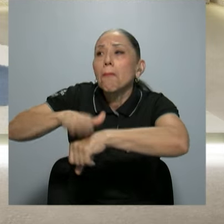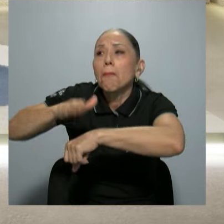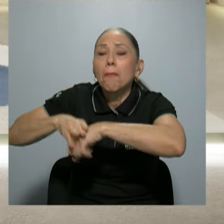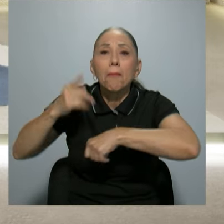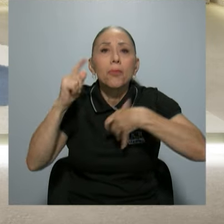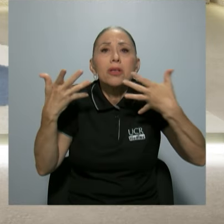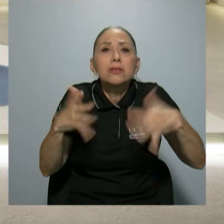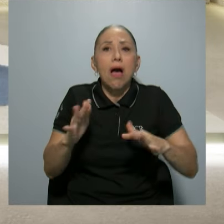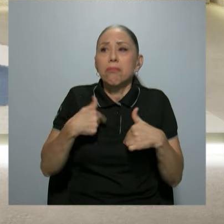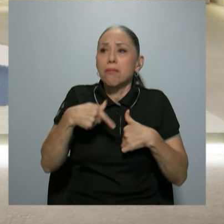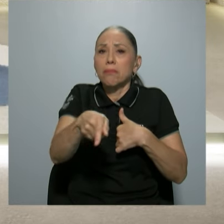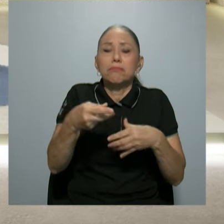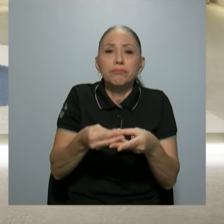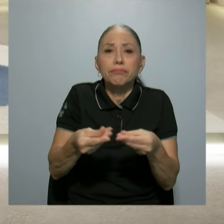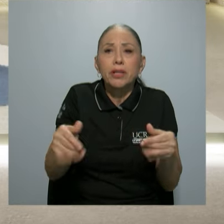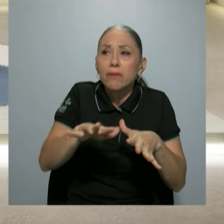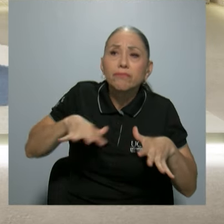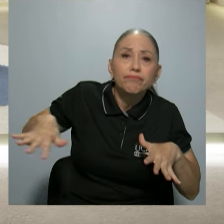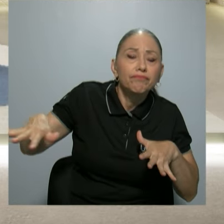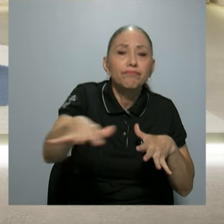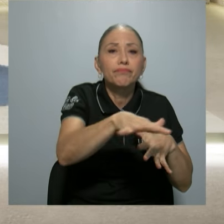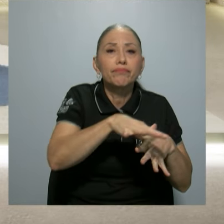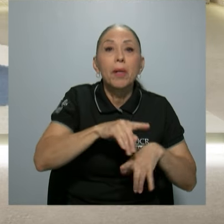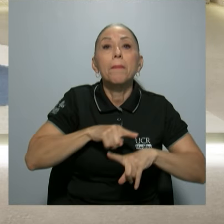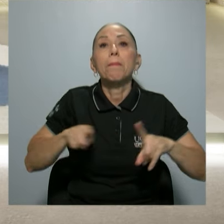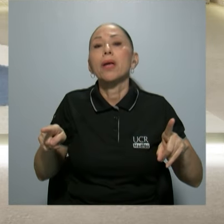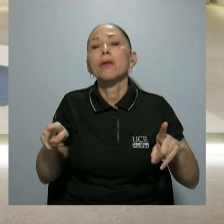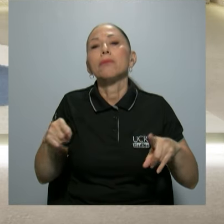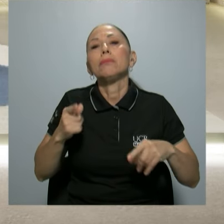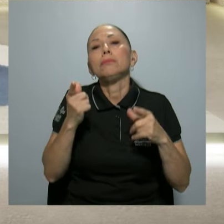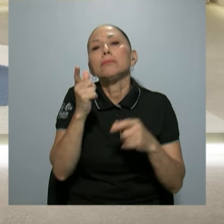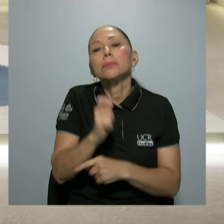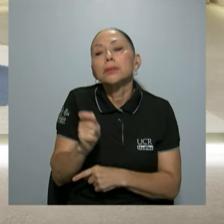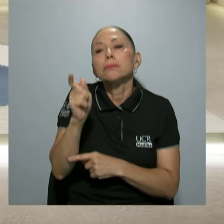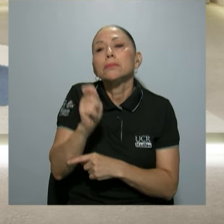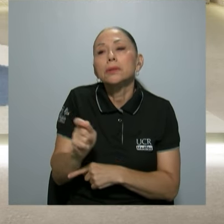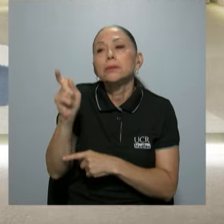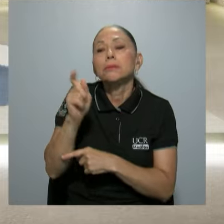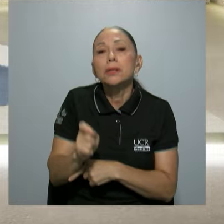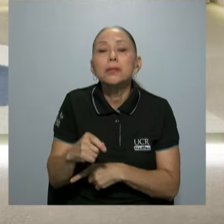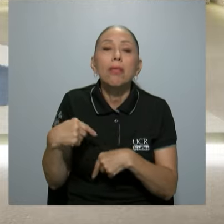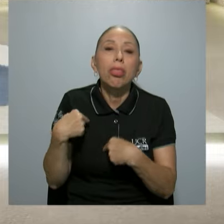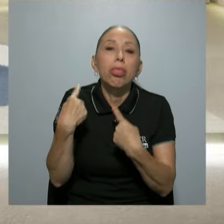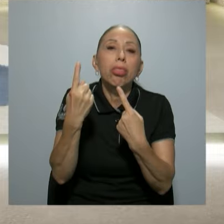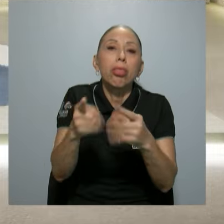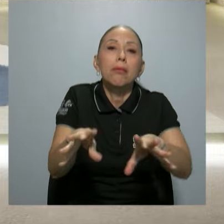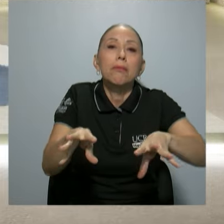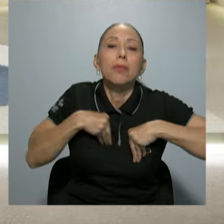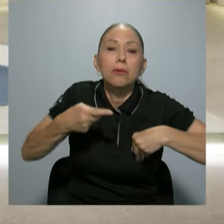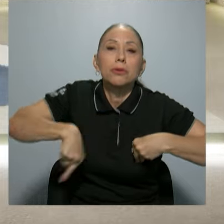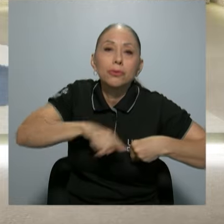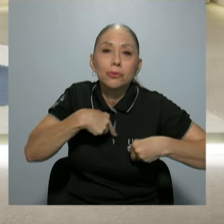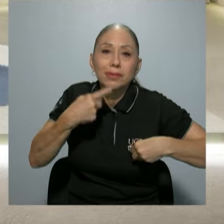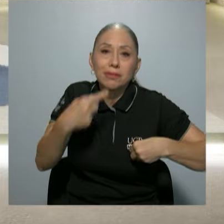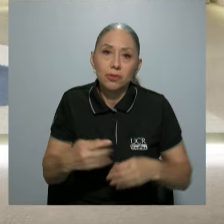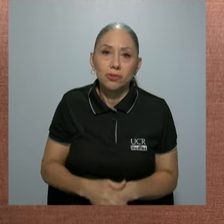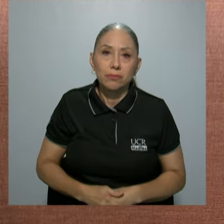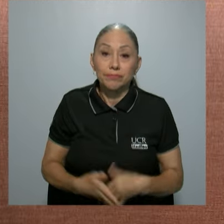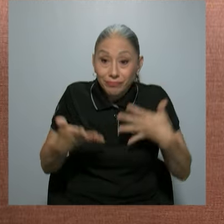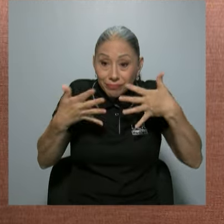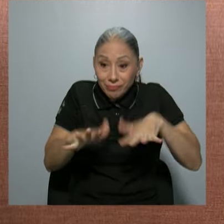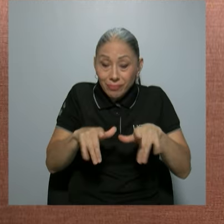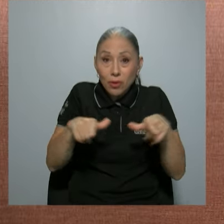hay. Bueno, duraron meses en aceptar la tesis nuestra, que era ampliar donde ya estaban